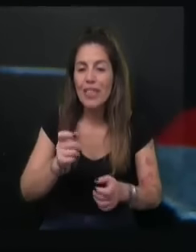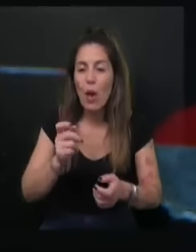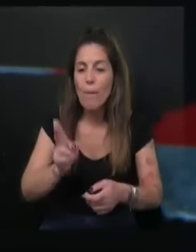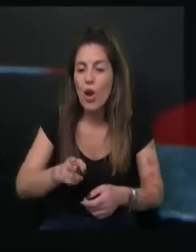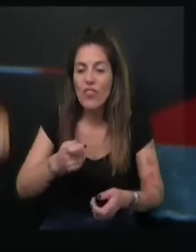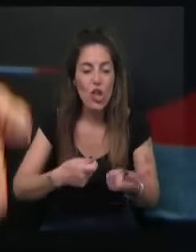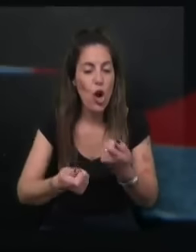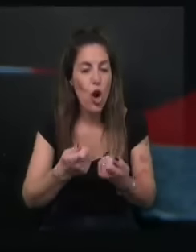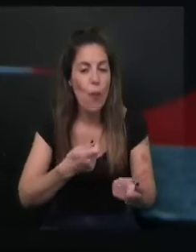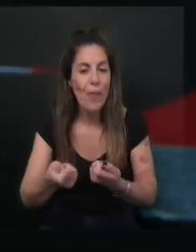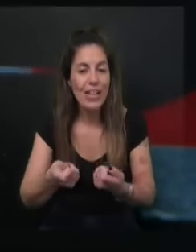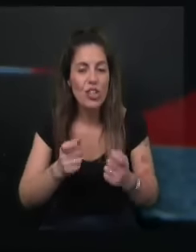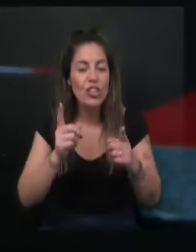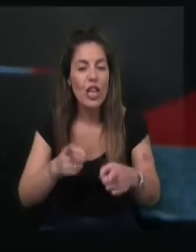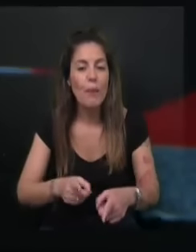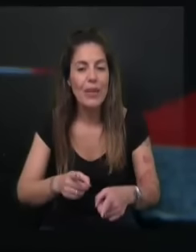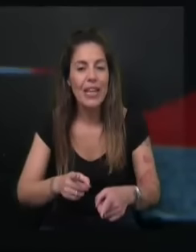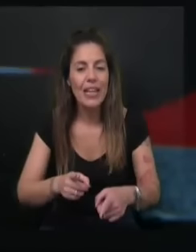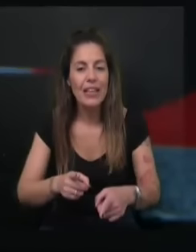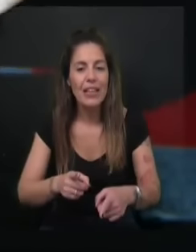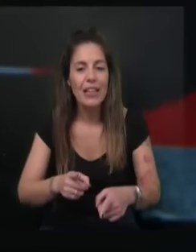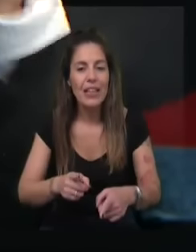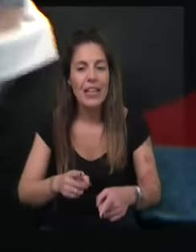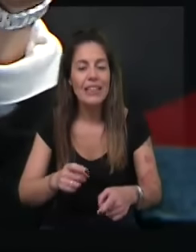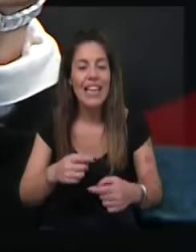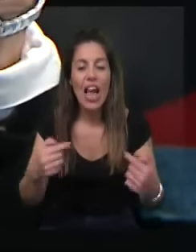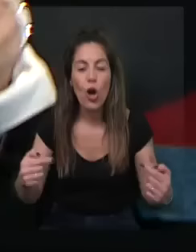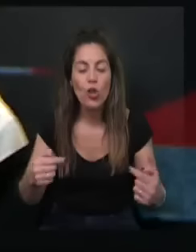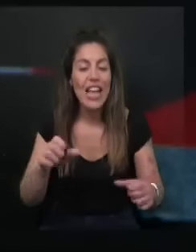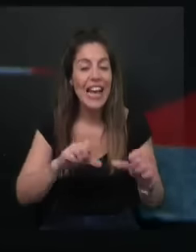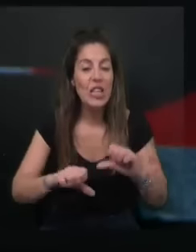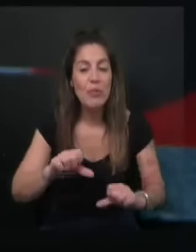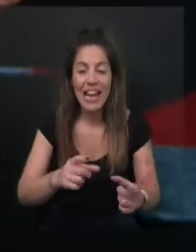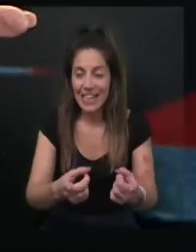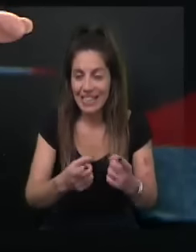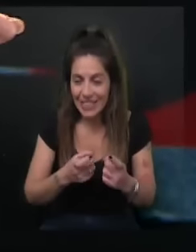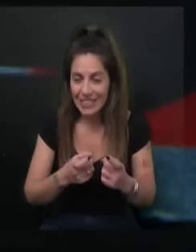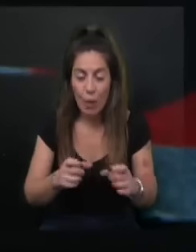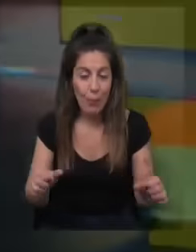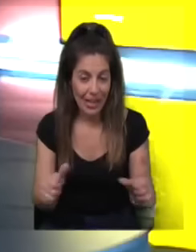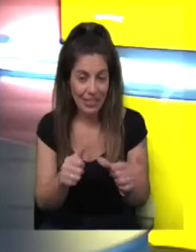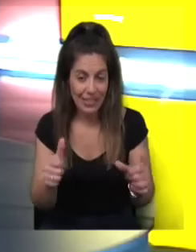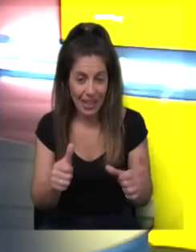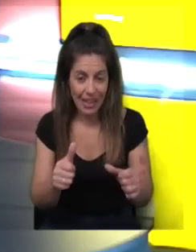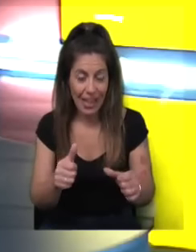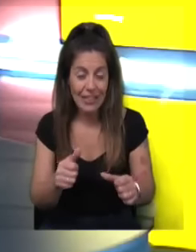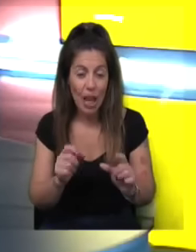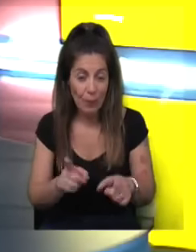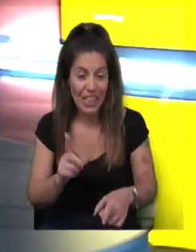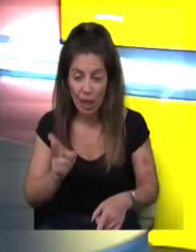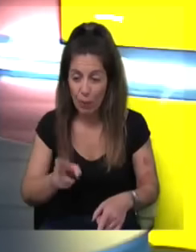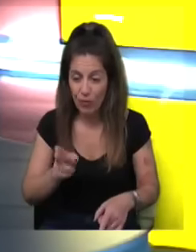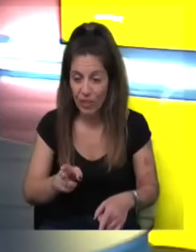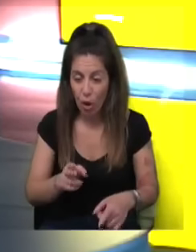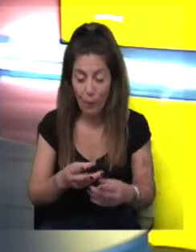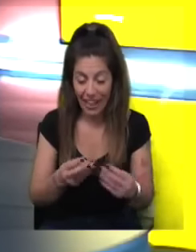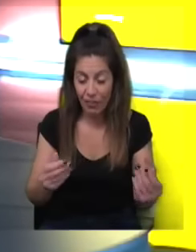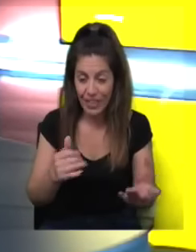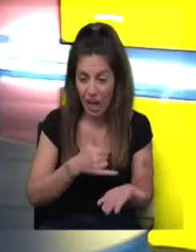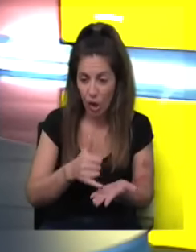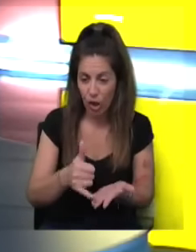drogas sino de los precursores químicos que se necesitan para hacerla para para refinar la cocaína